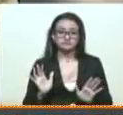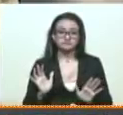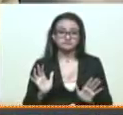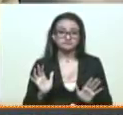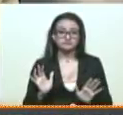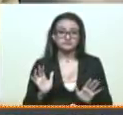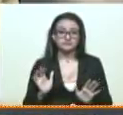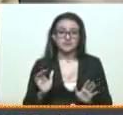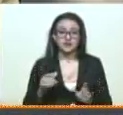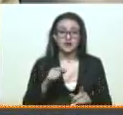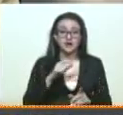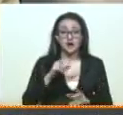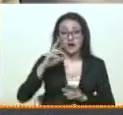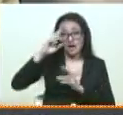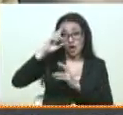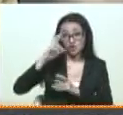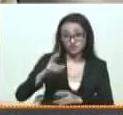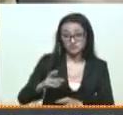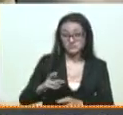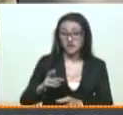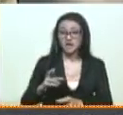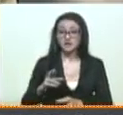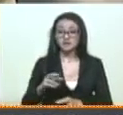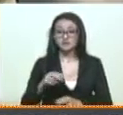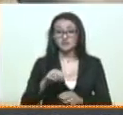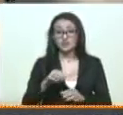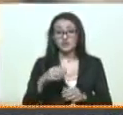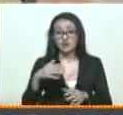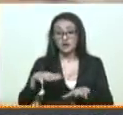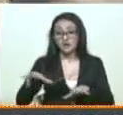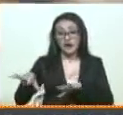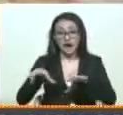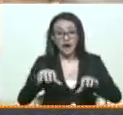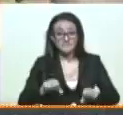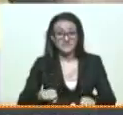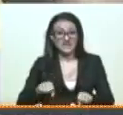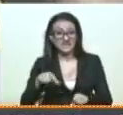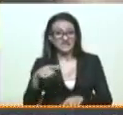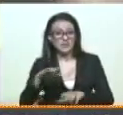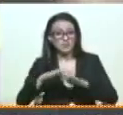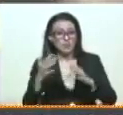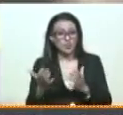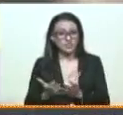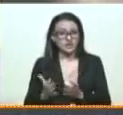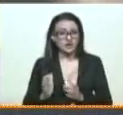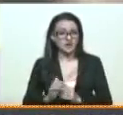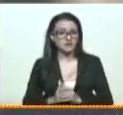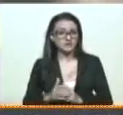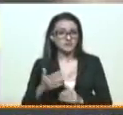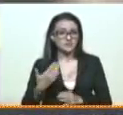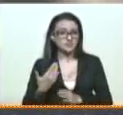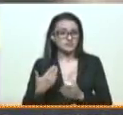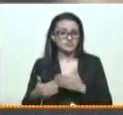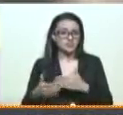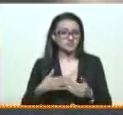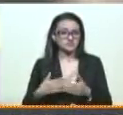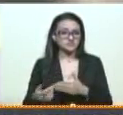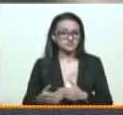el reconocimiento del sistema capitalista mundial que se expresa a través de los aparatos de la